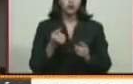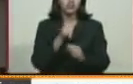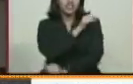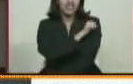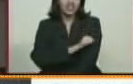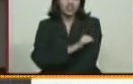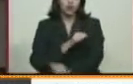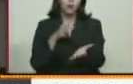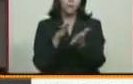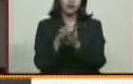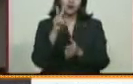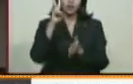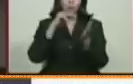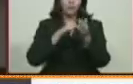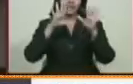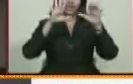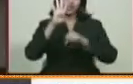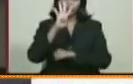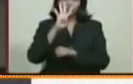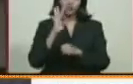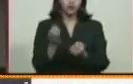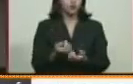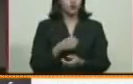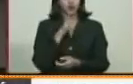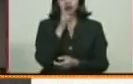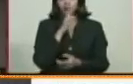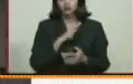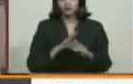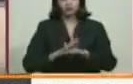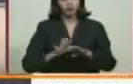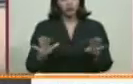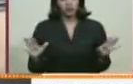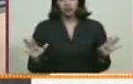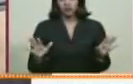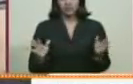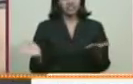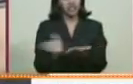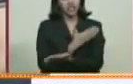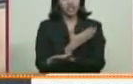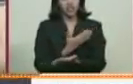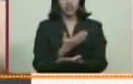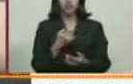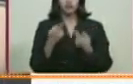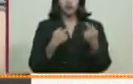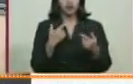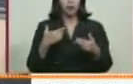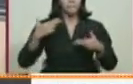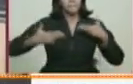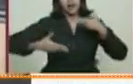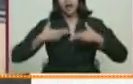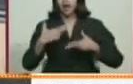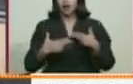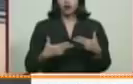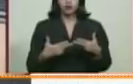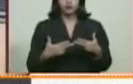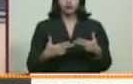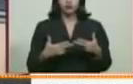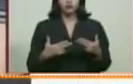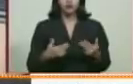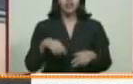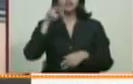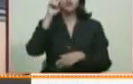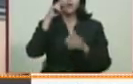en el 2014, con la fatídica salida, que fue un acto criminal, porque había ocurrido en el 2013 unas